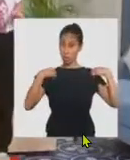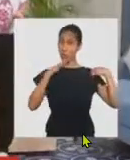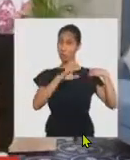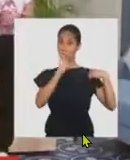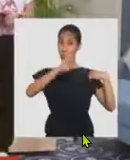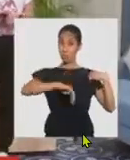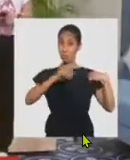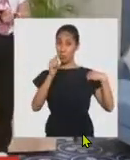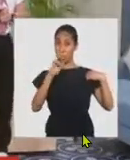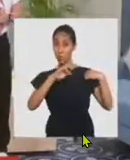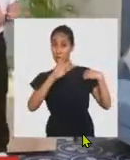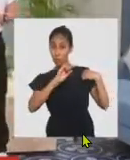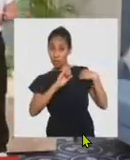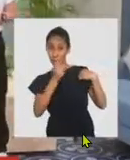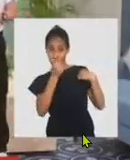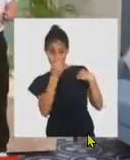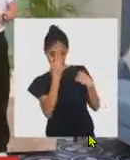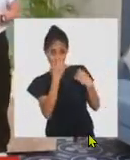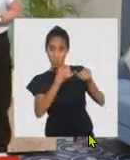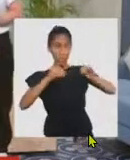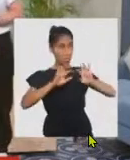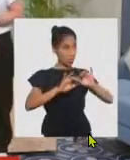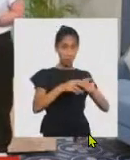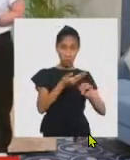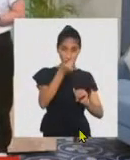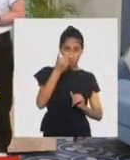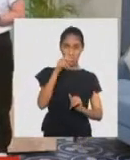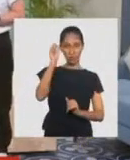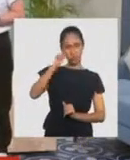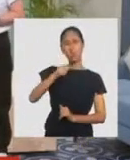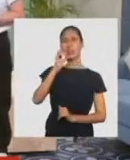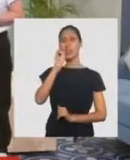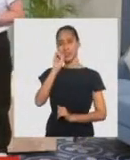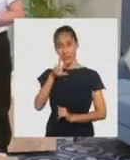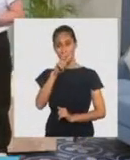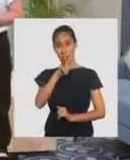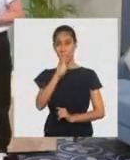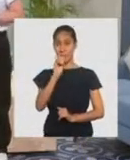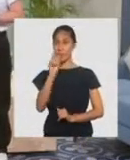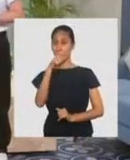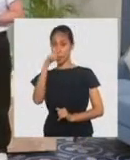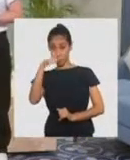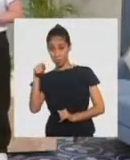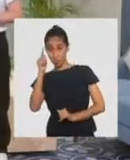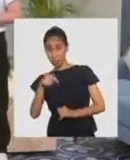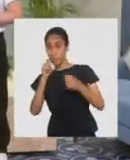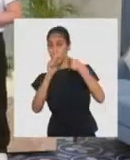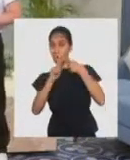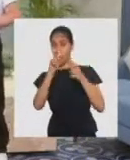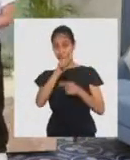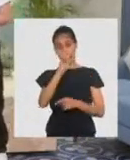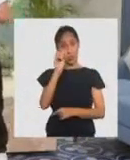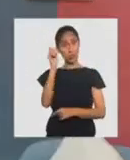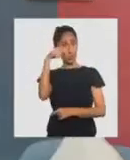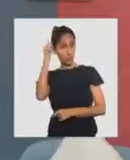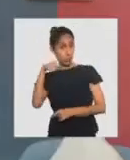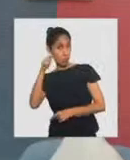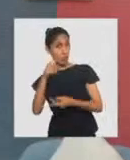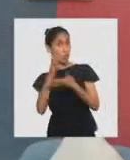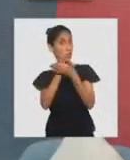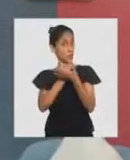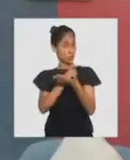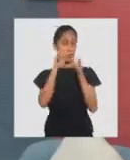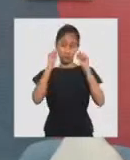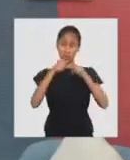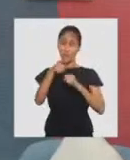Ok, chicos, child, let's go. Claro, los que tuvieron el 20% más el 20% de descuento. Uh-huh. Que